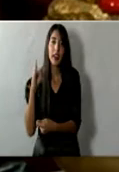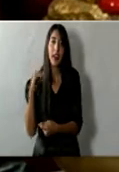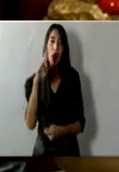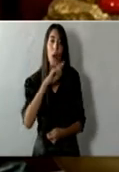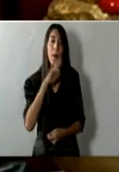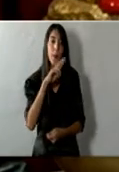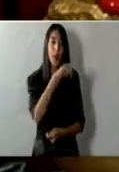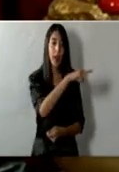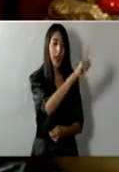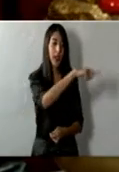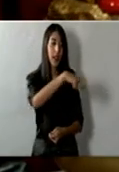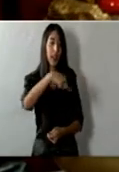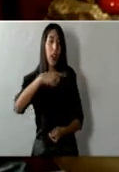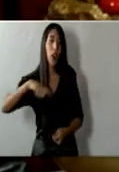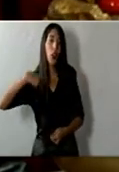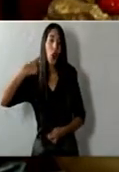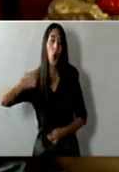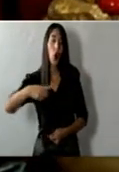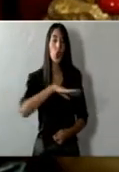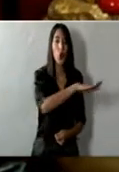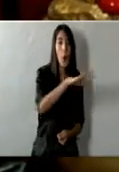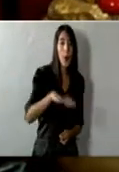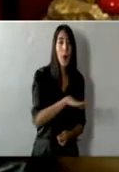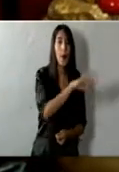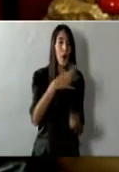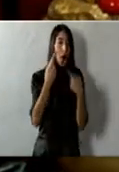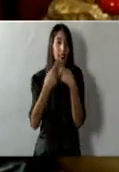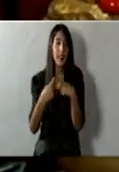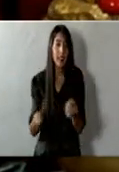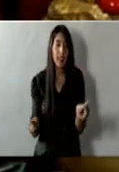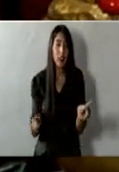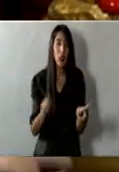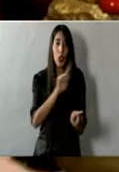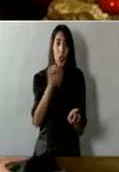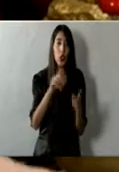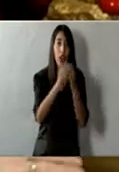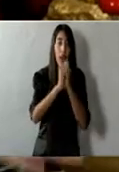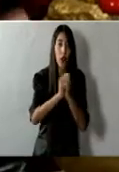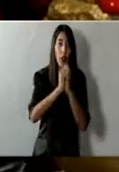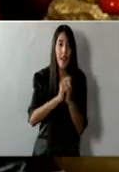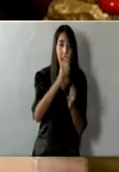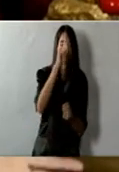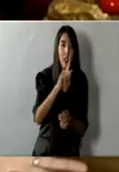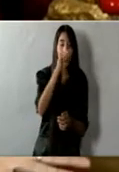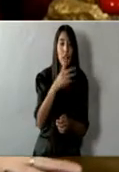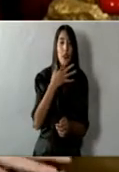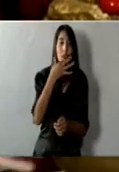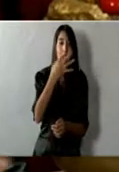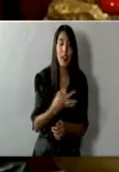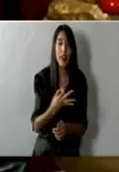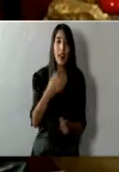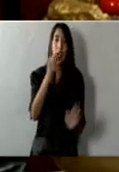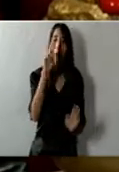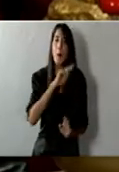lugar donde realmente no se adoraba al Dios verdadero. Pero ella le dijo: Señor, no importa, aunque